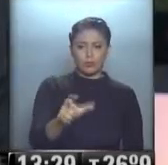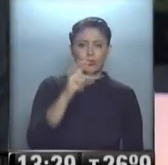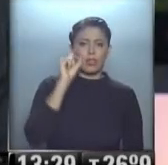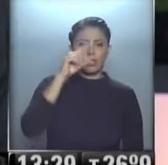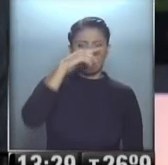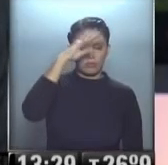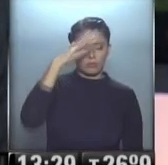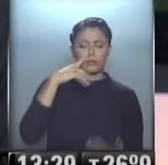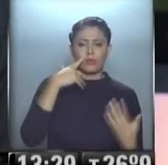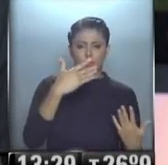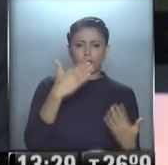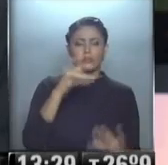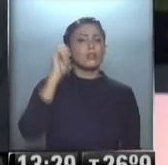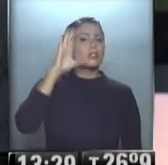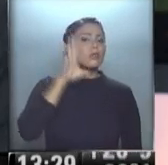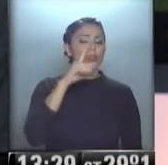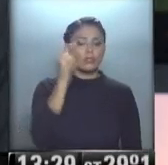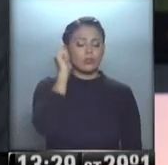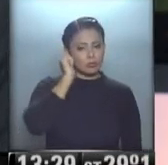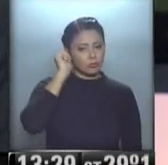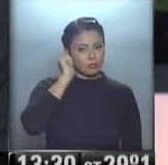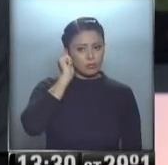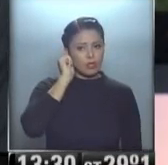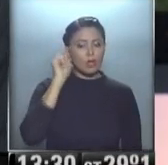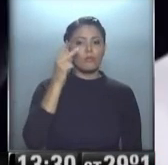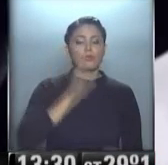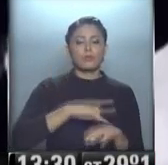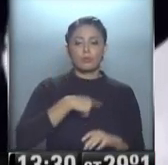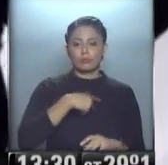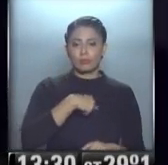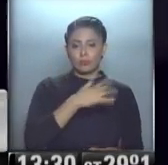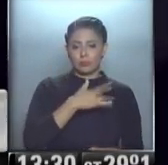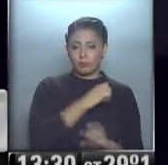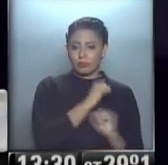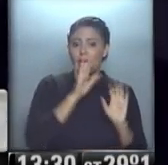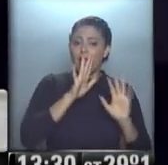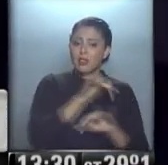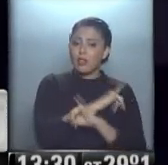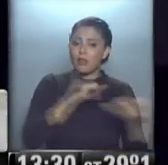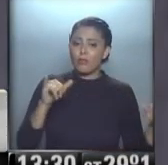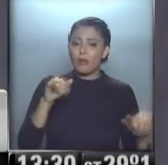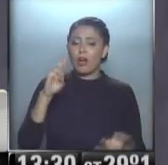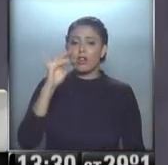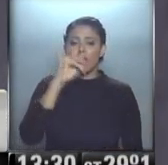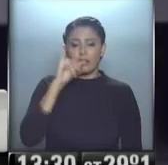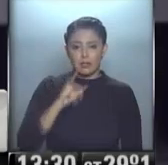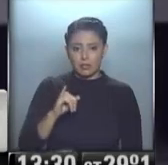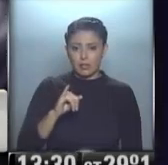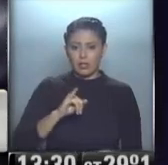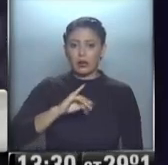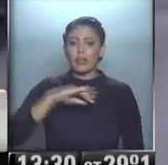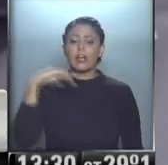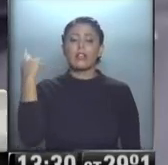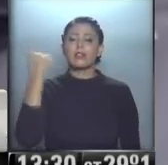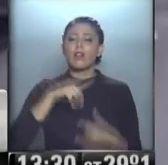cubano Santiago Feliú a los 51 años de un infarto y así lo informó Silvio Rodríguez a través del sitio